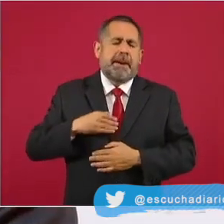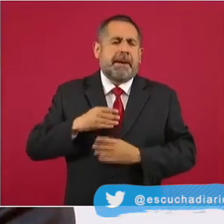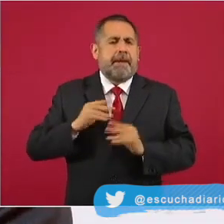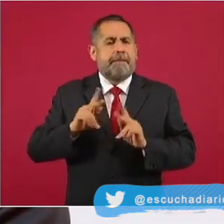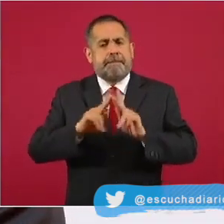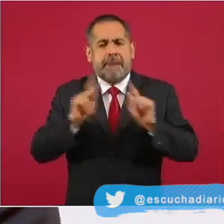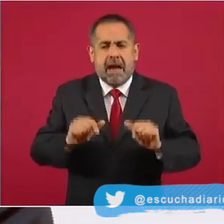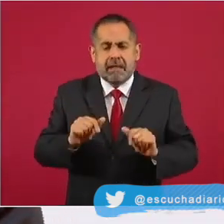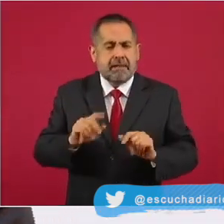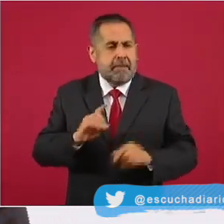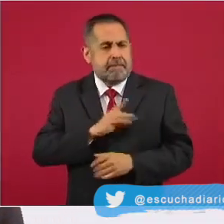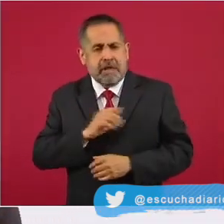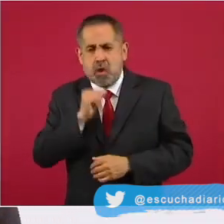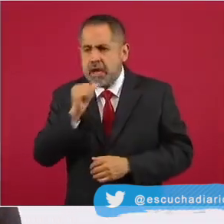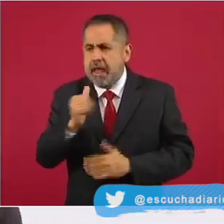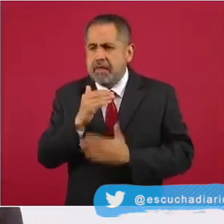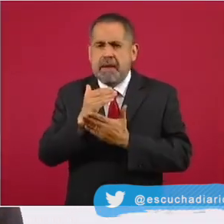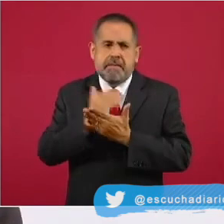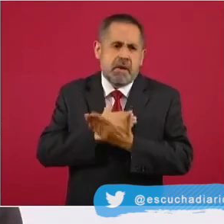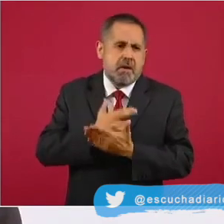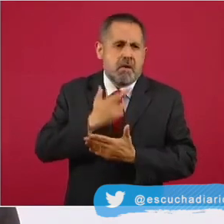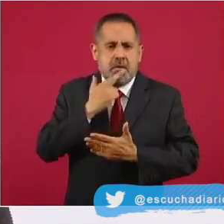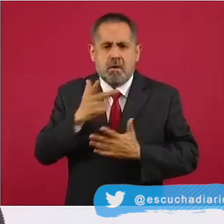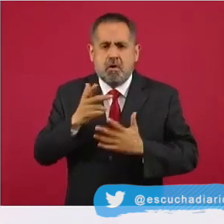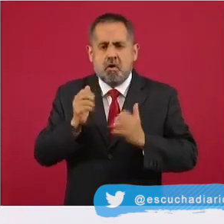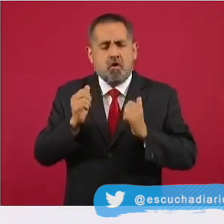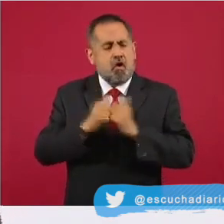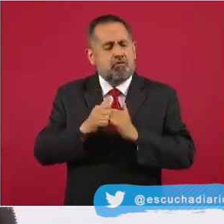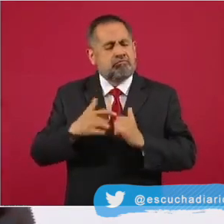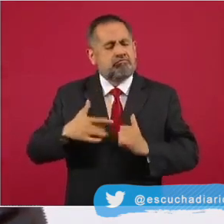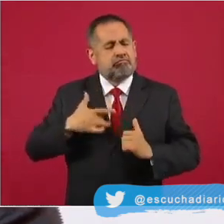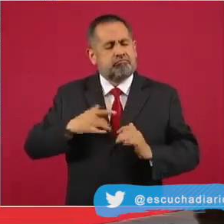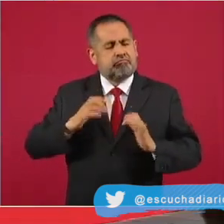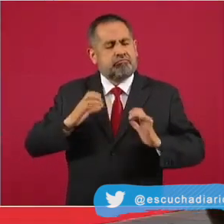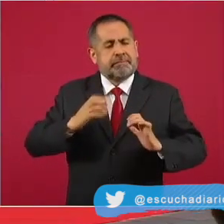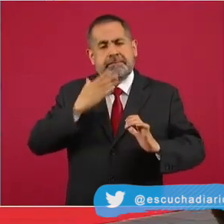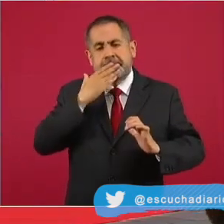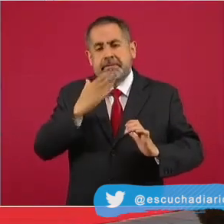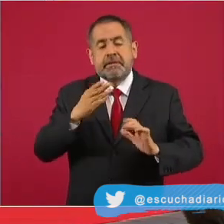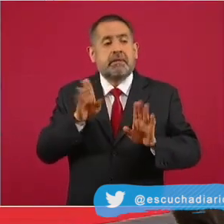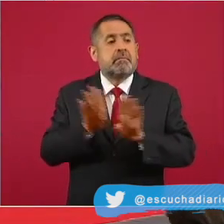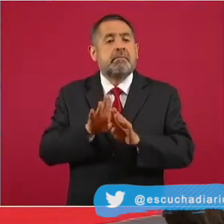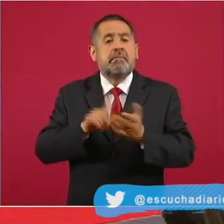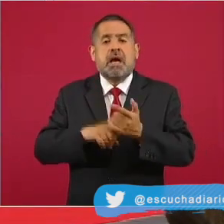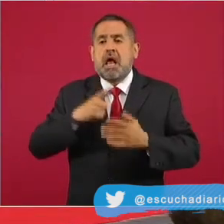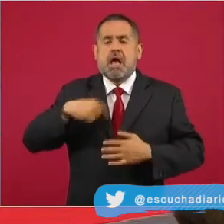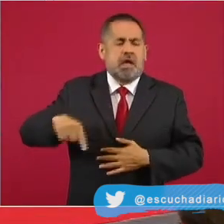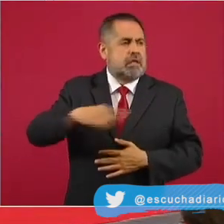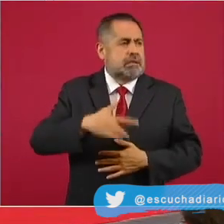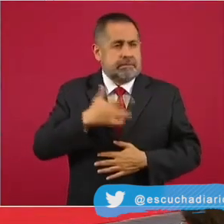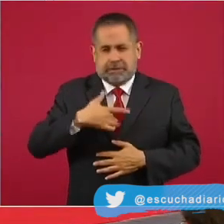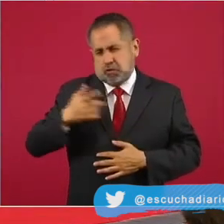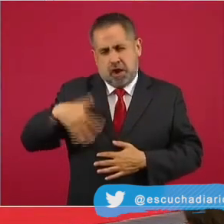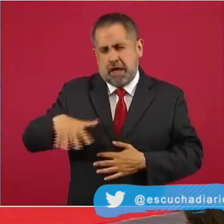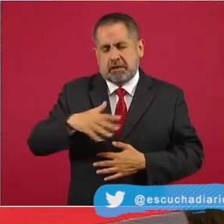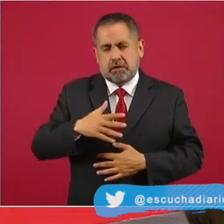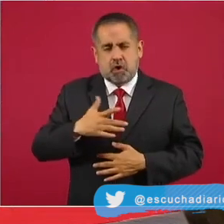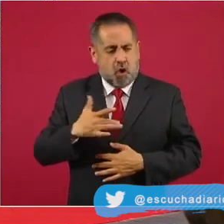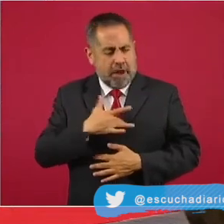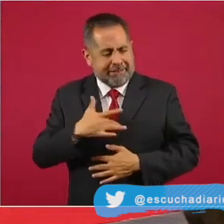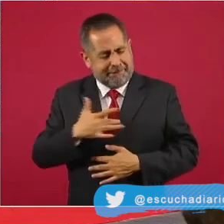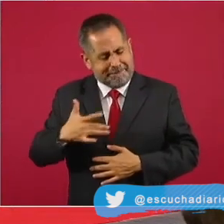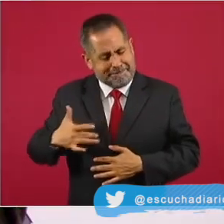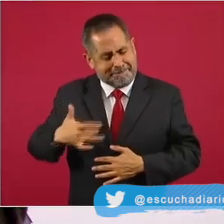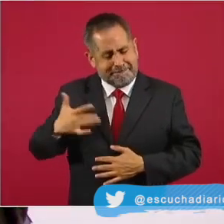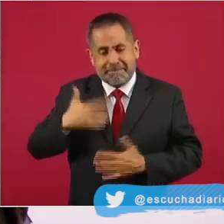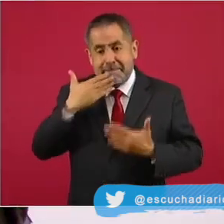sin miedos ni temores, con la dicha enorme que produce a cualquier ser humano de buenos